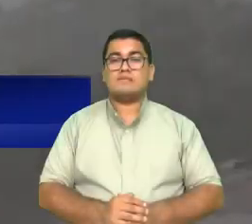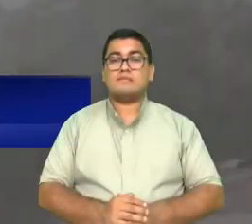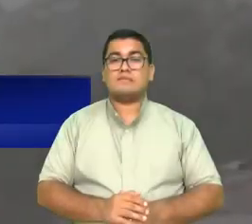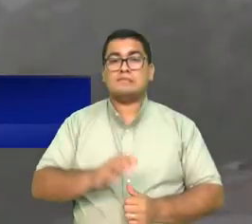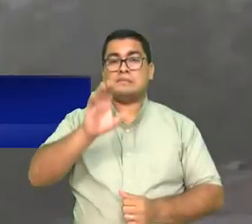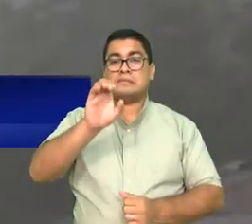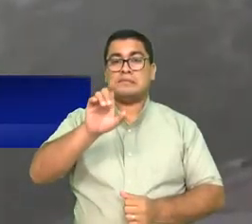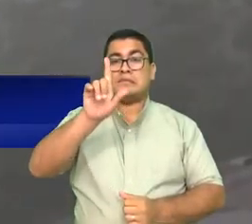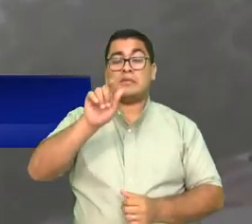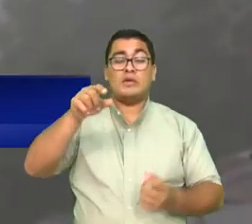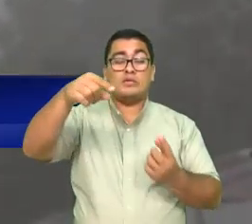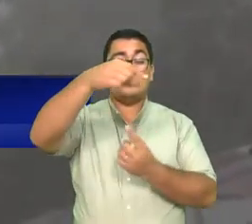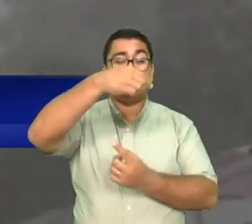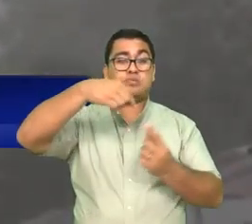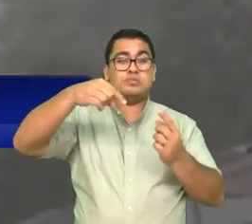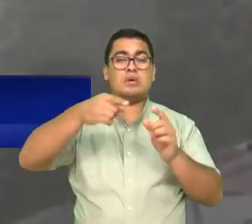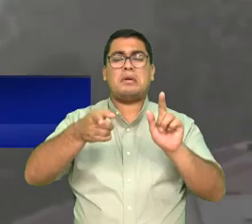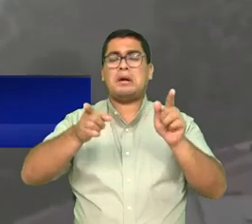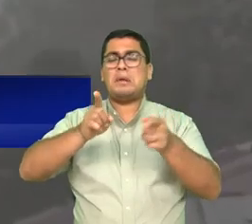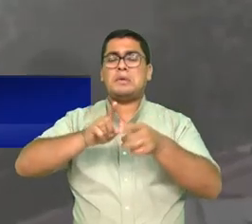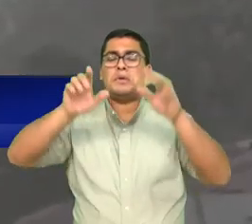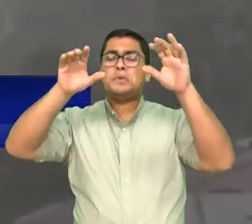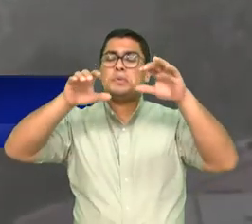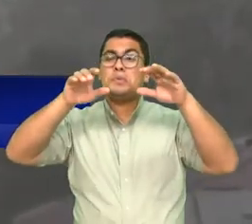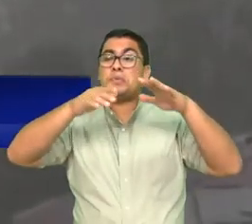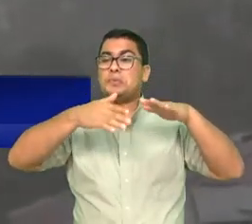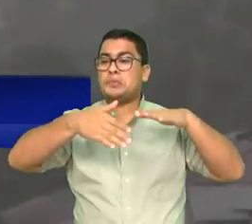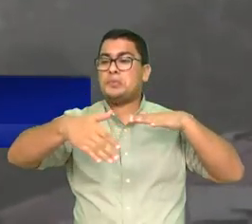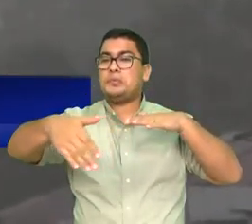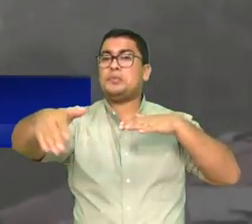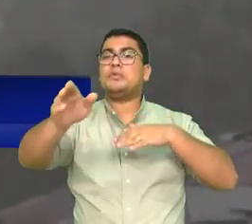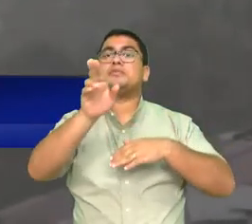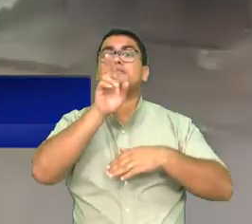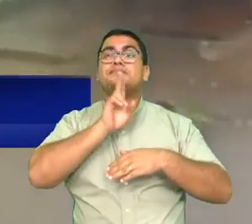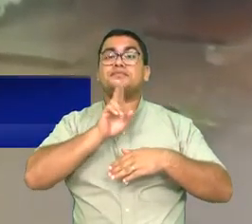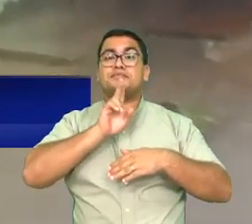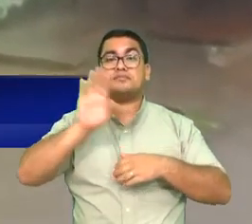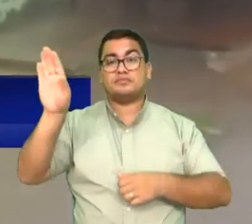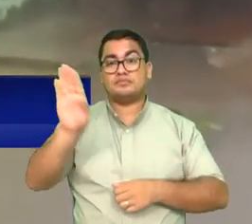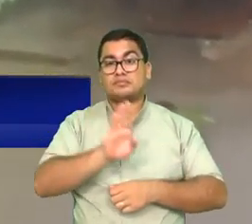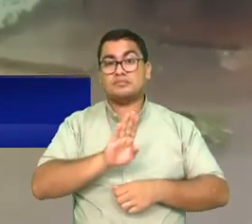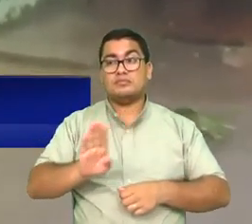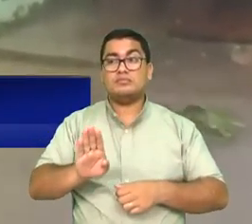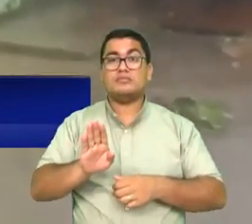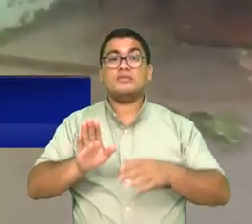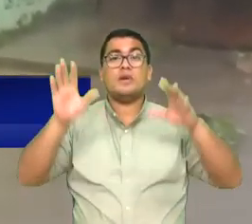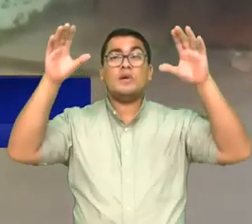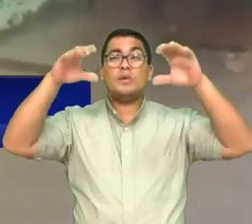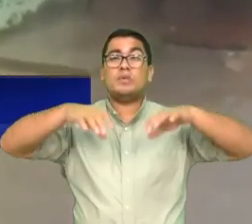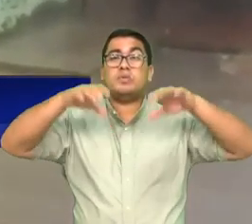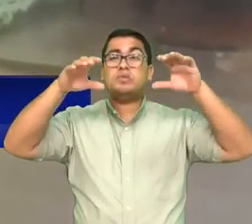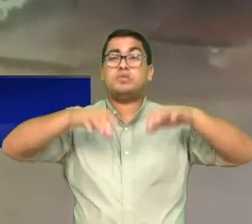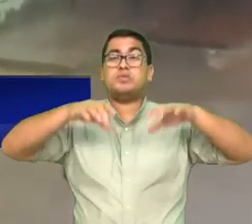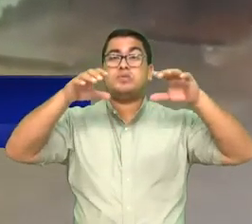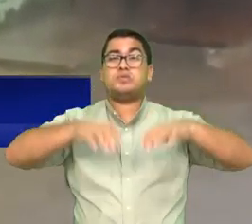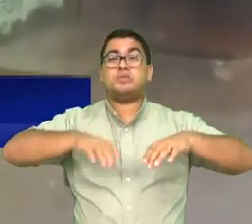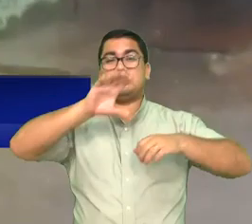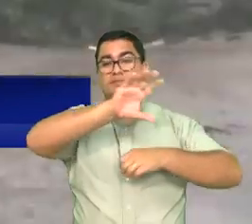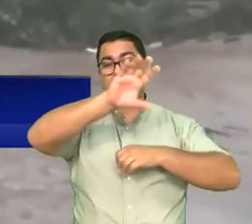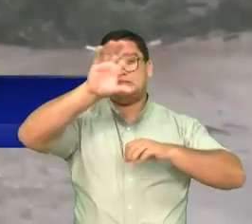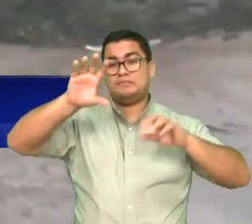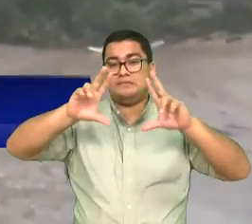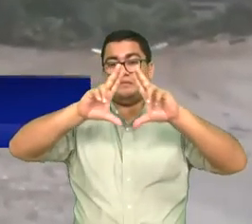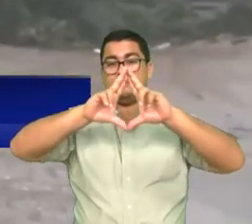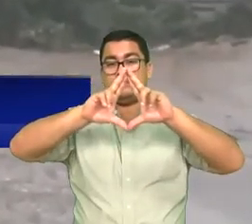ETA se degrada a tormenta tropical y en su salida hacia Honduras y Belice generará un incremento de lluvias en el norte, centro